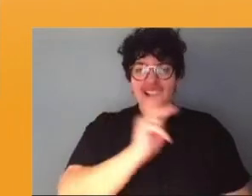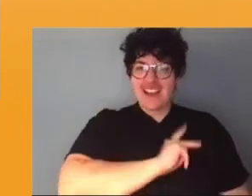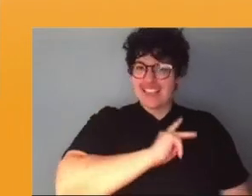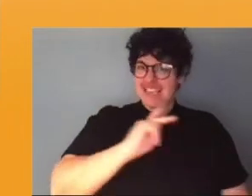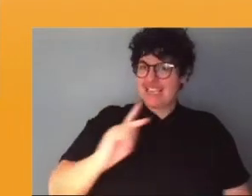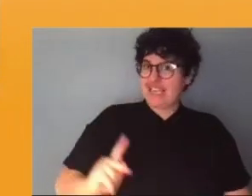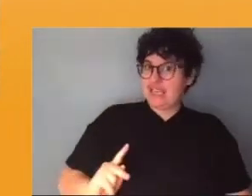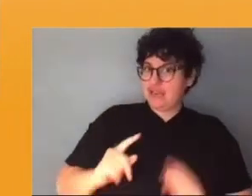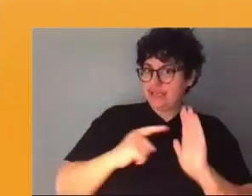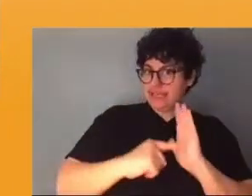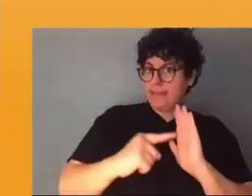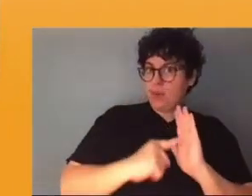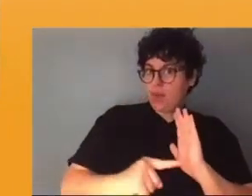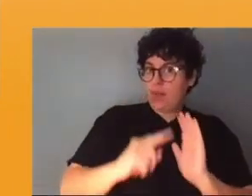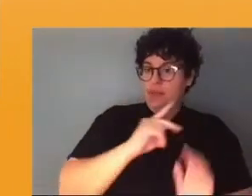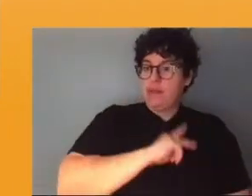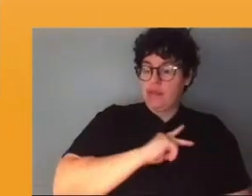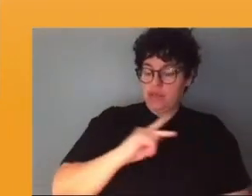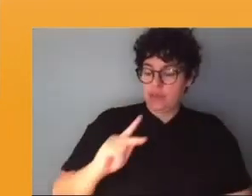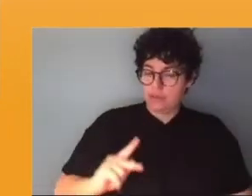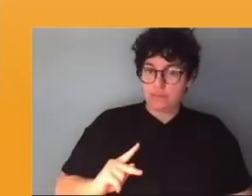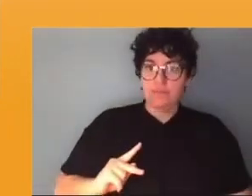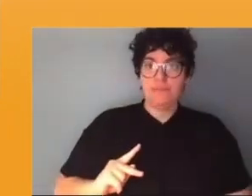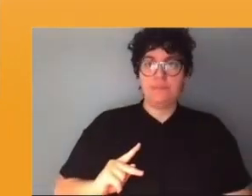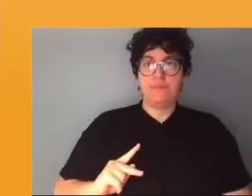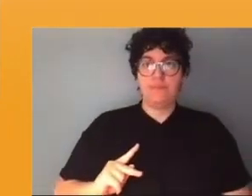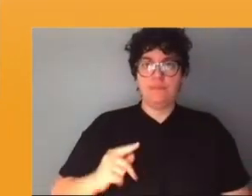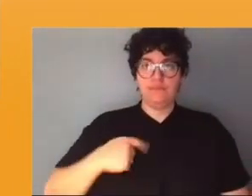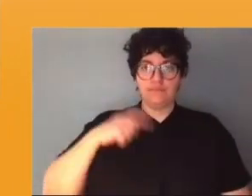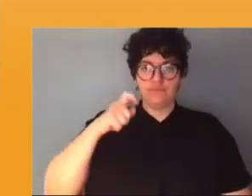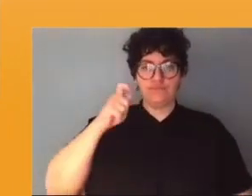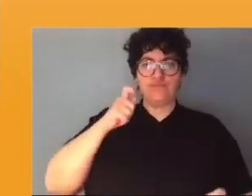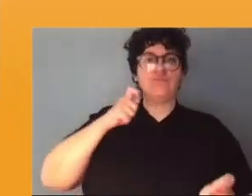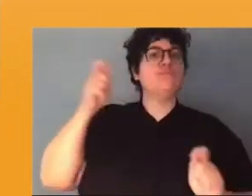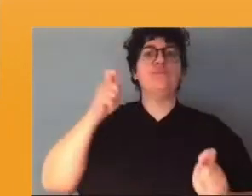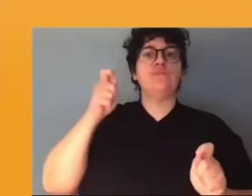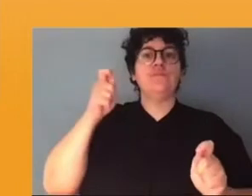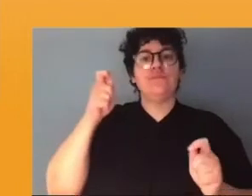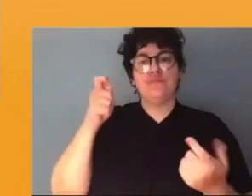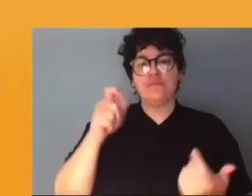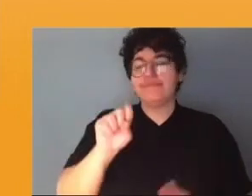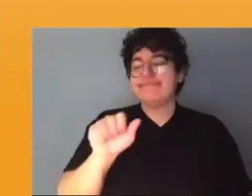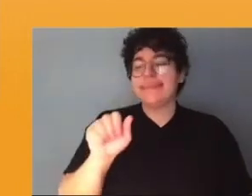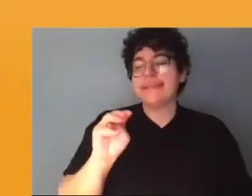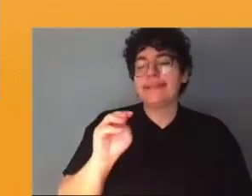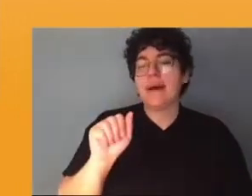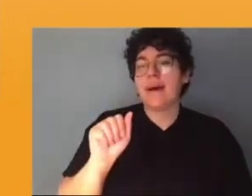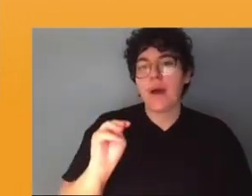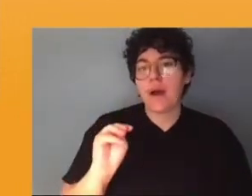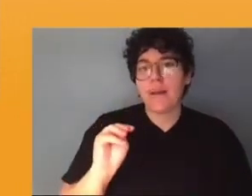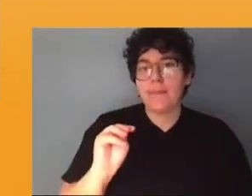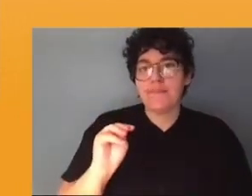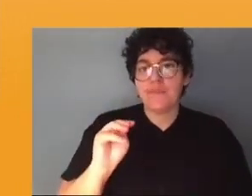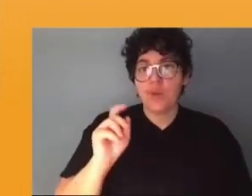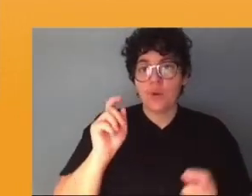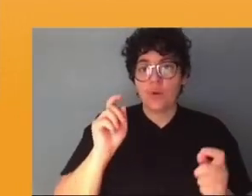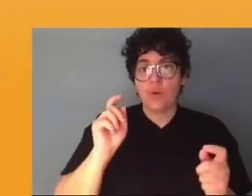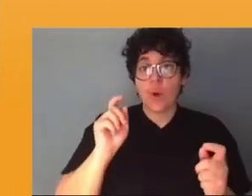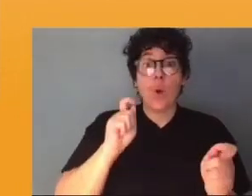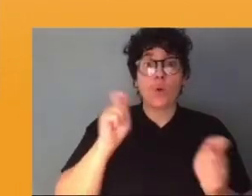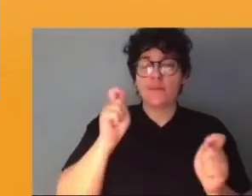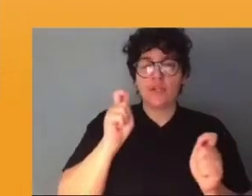¿no? Como crear esa estructura facial de esta mami, así le decimos, o sea, que no tiene nada de expresiones